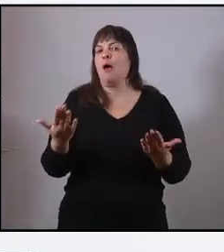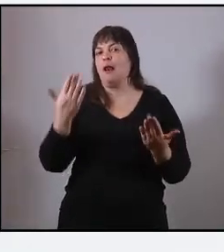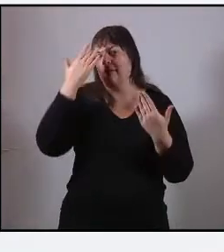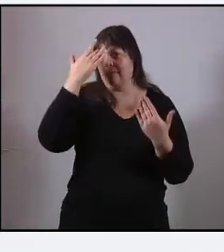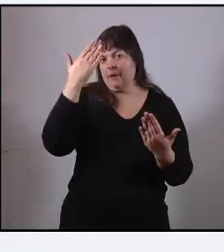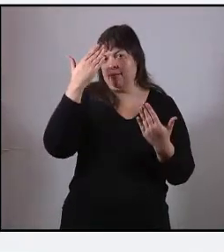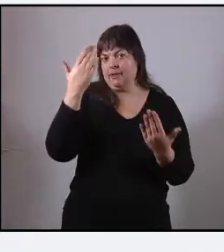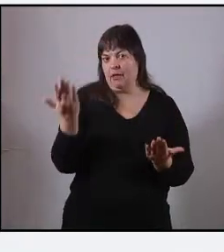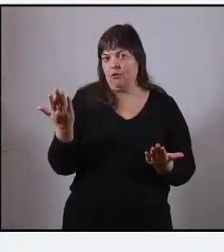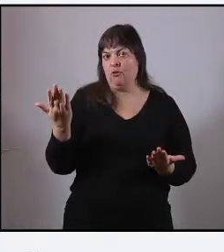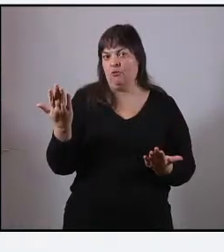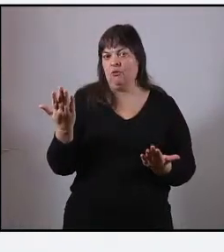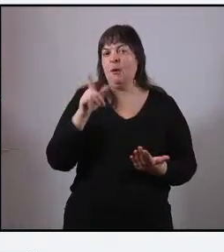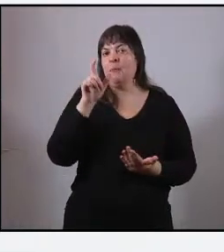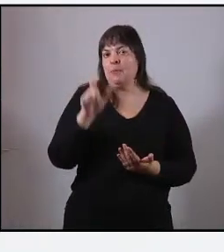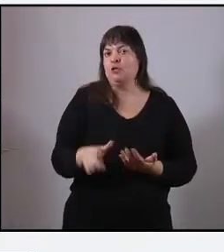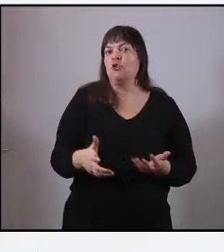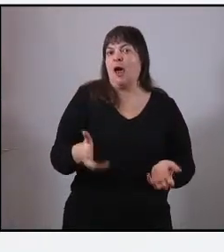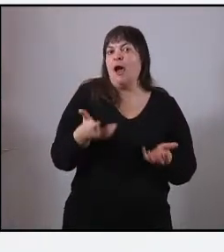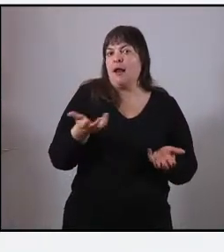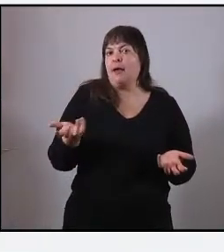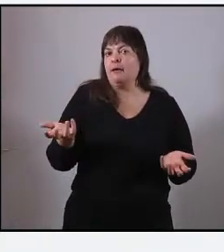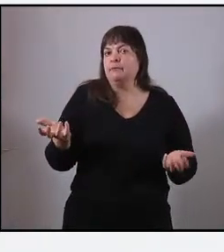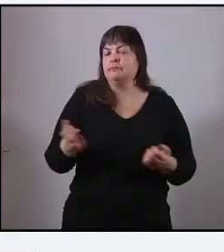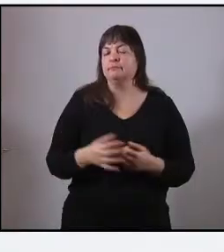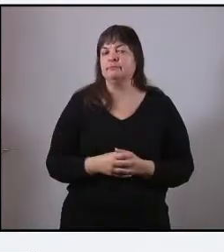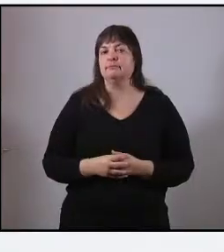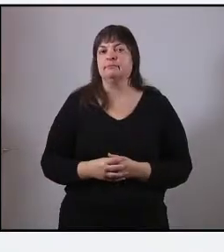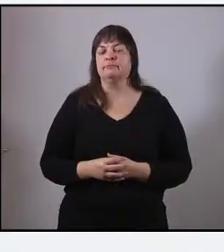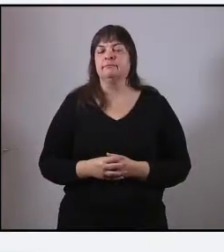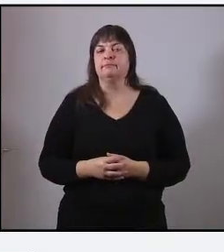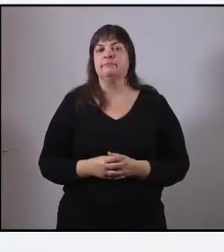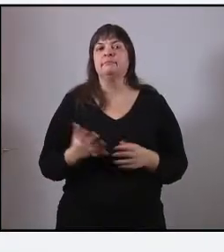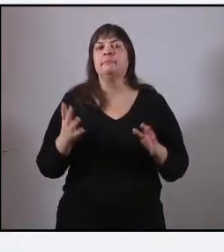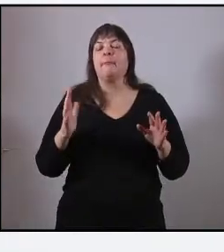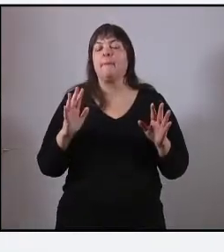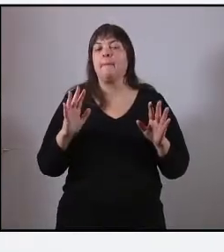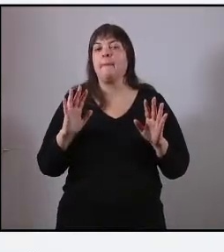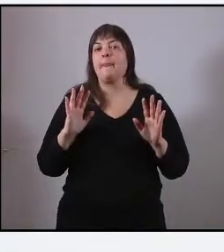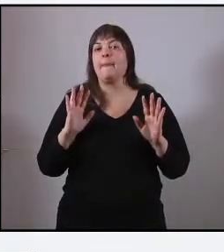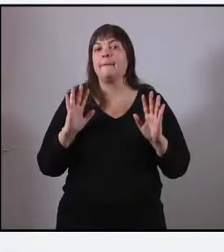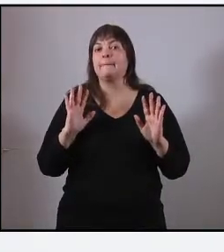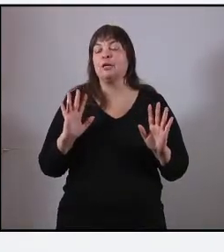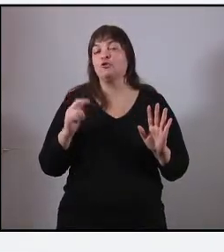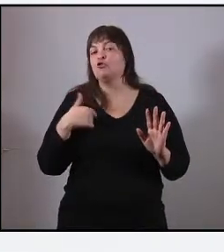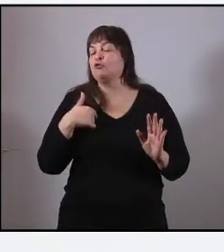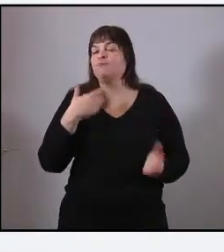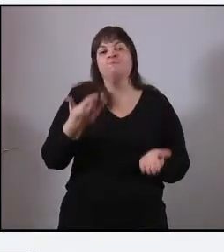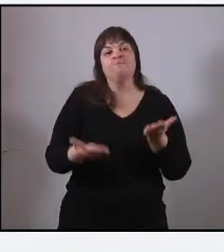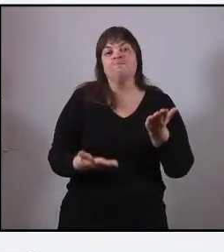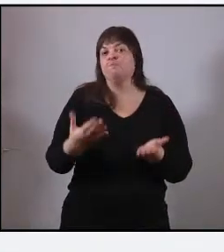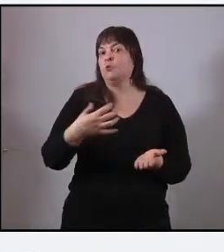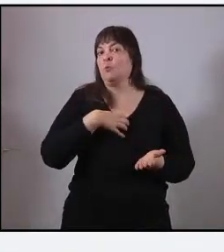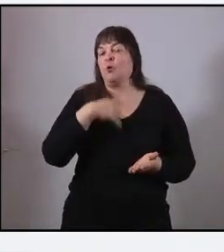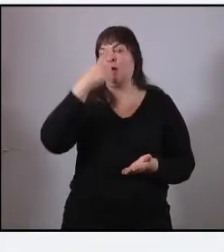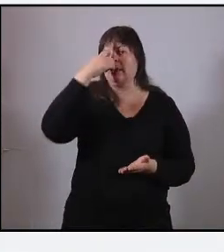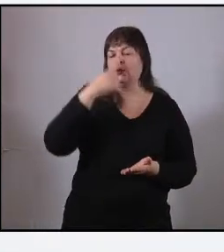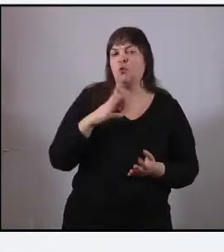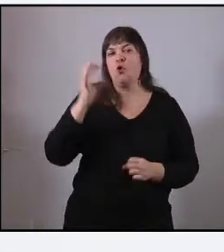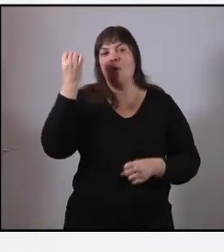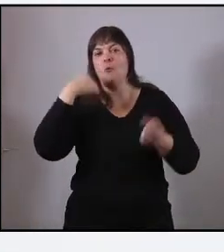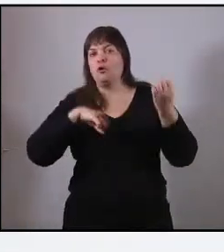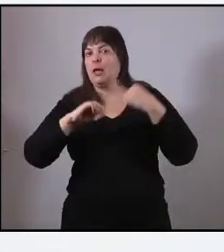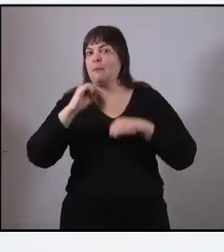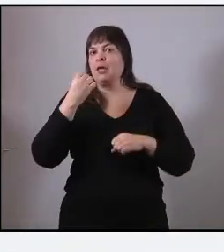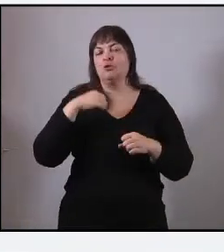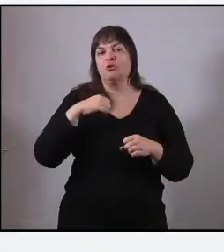felicitación a aquella persona que ha ganado las elecciones, pero no puedo valorar actitudes o comportamientos que no hayan